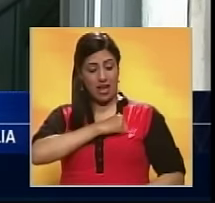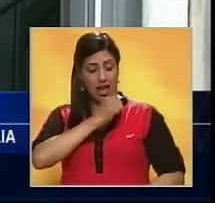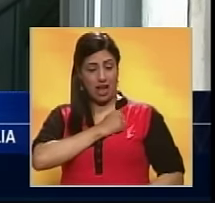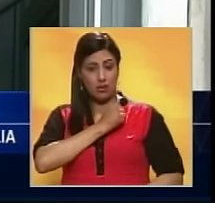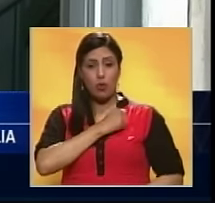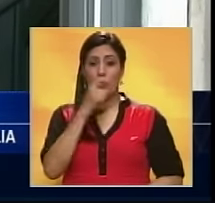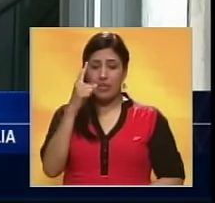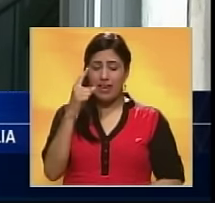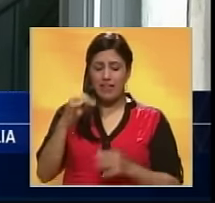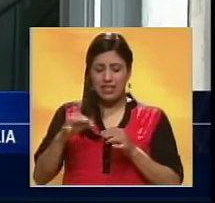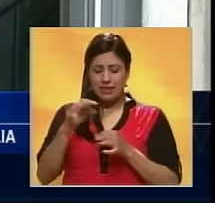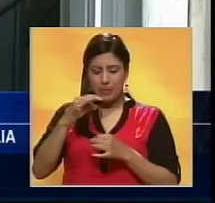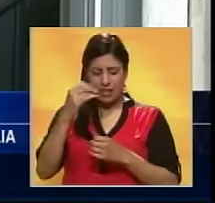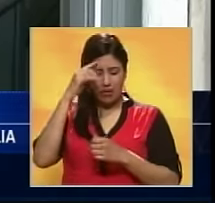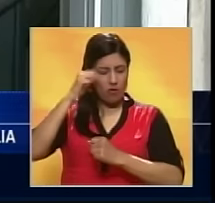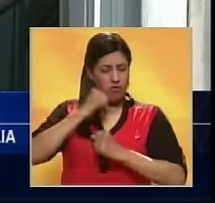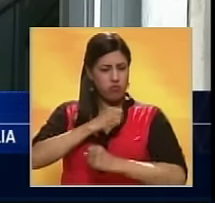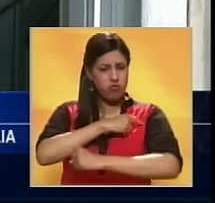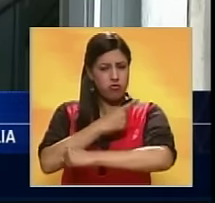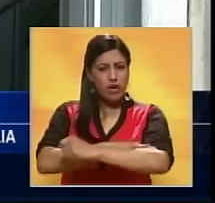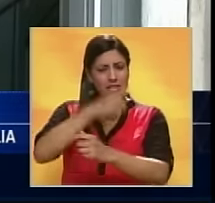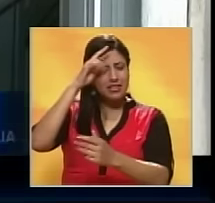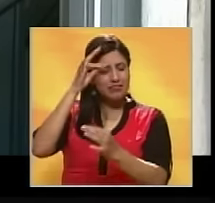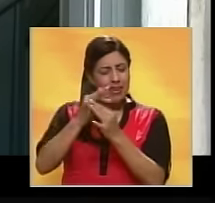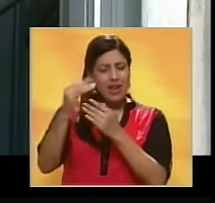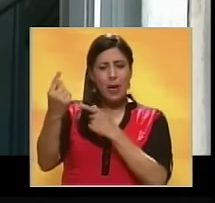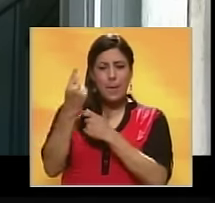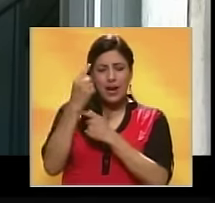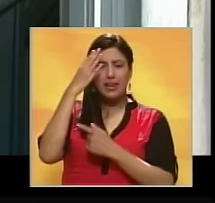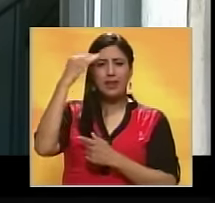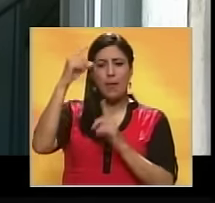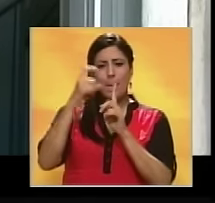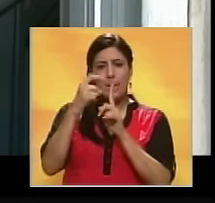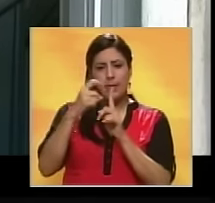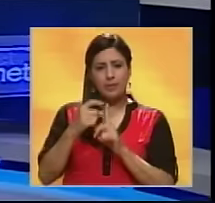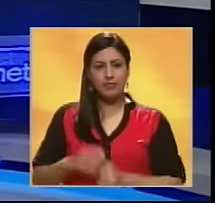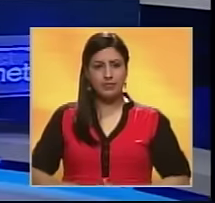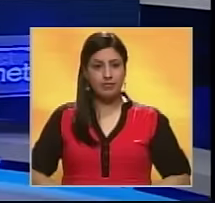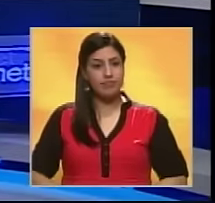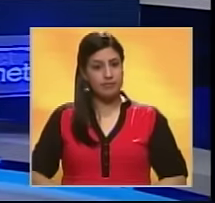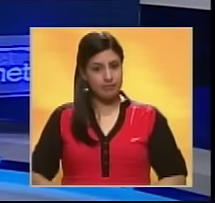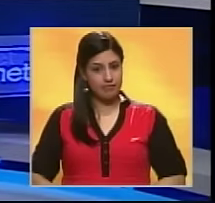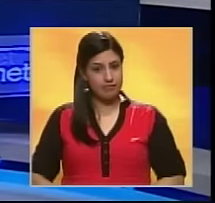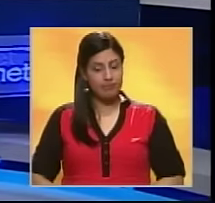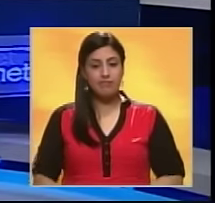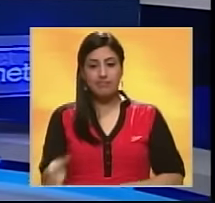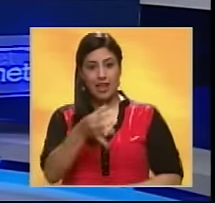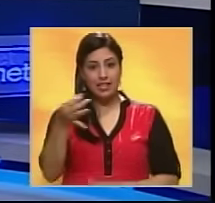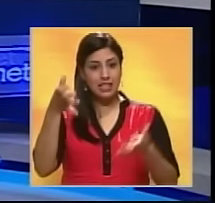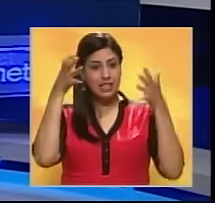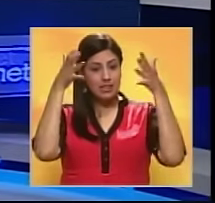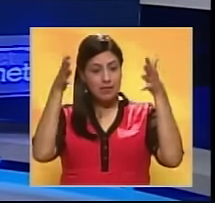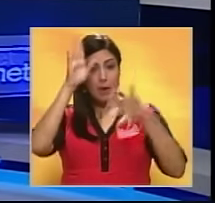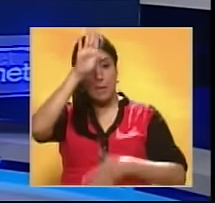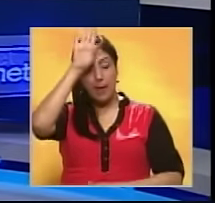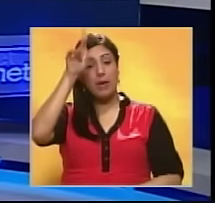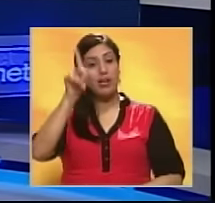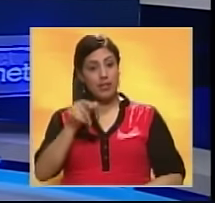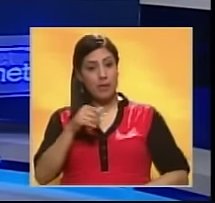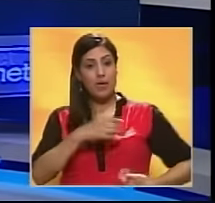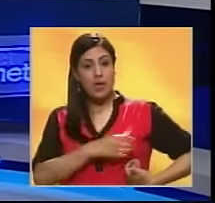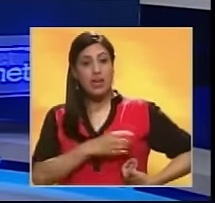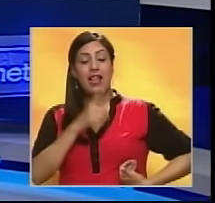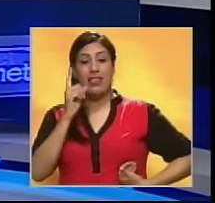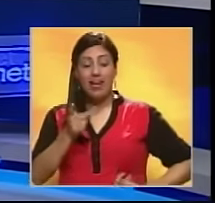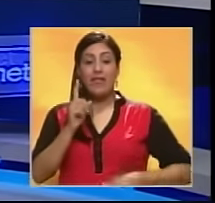el combate espiritual con la fuerza de la palabra de Dios. Bueno, excelente recomendación. Y al Papa también se le escapó